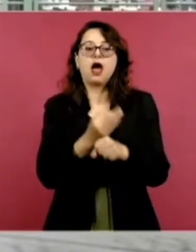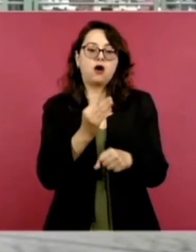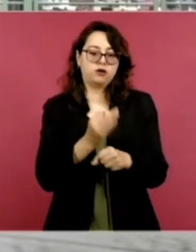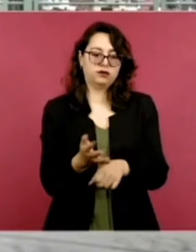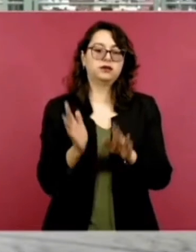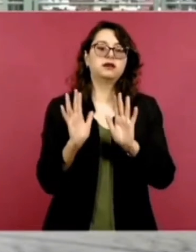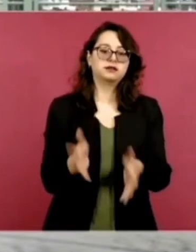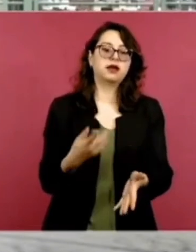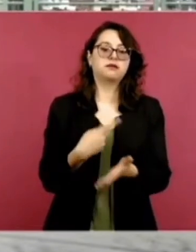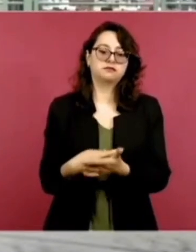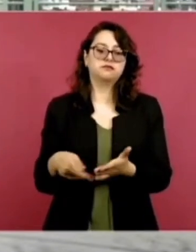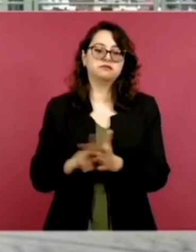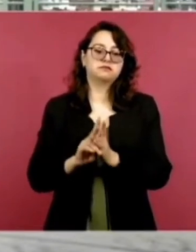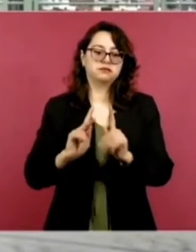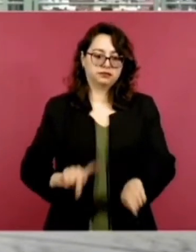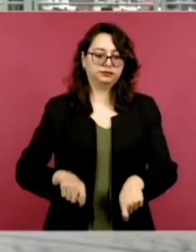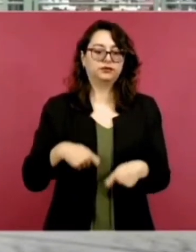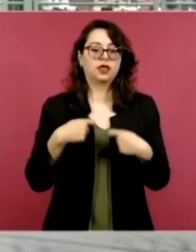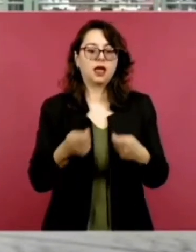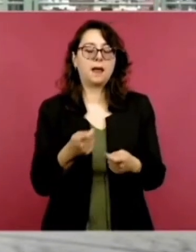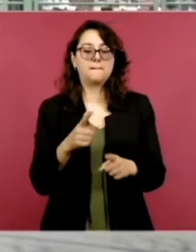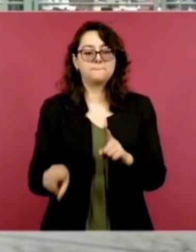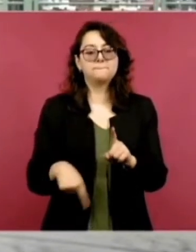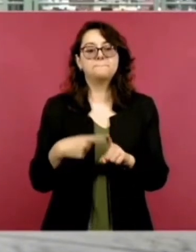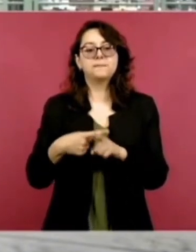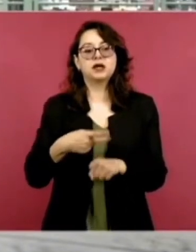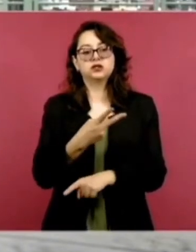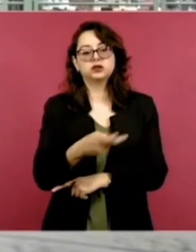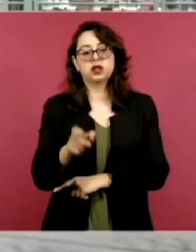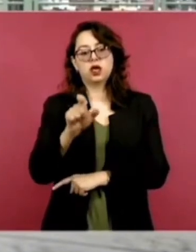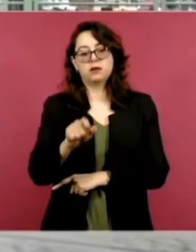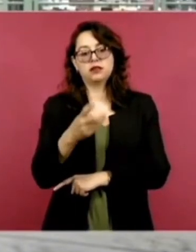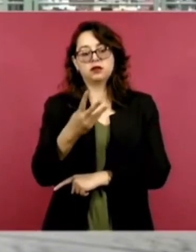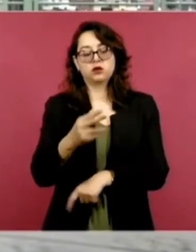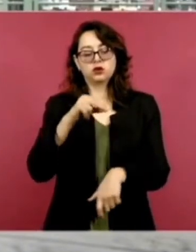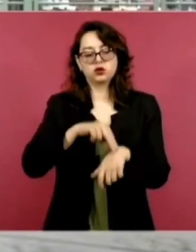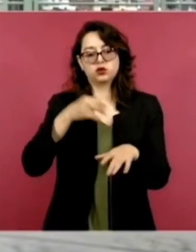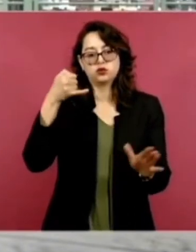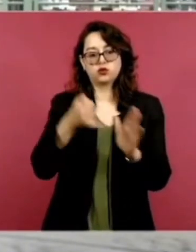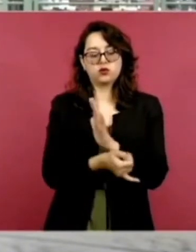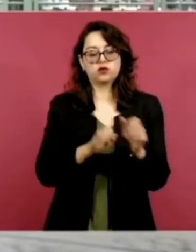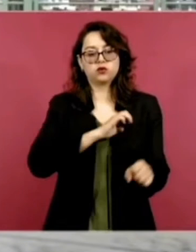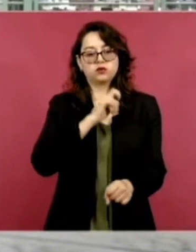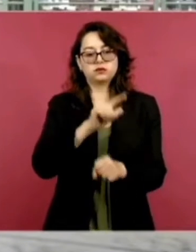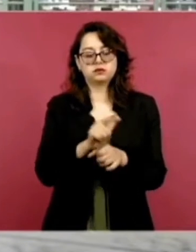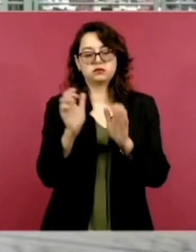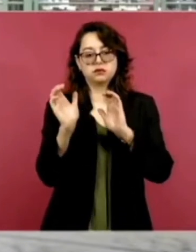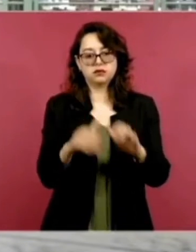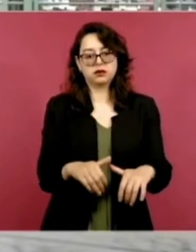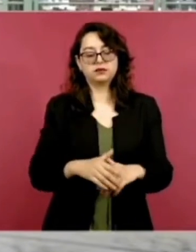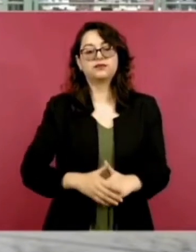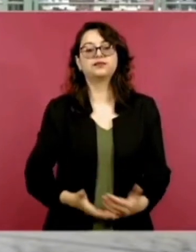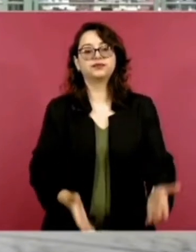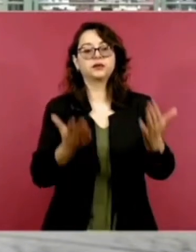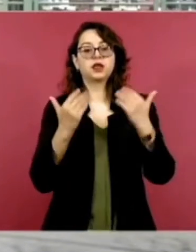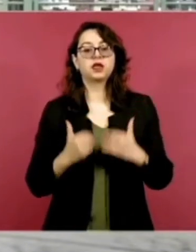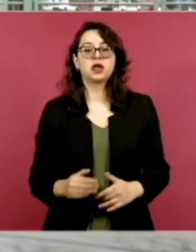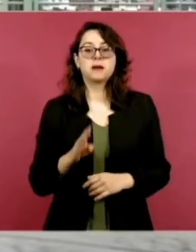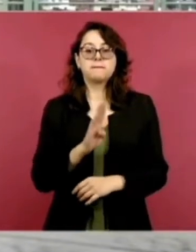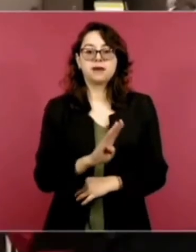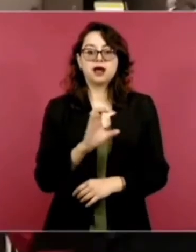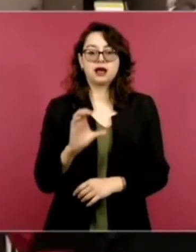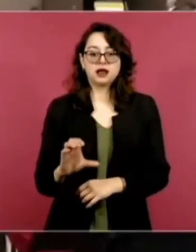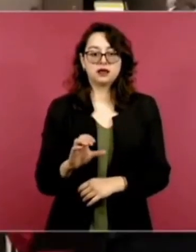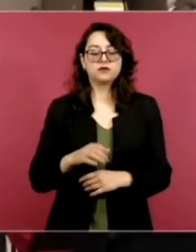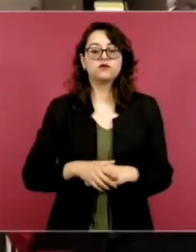de 224 médicos y médicas especialistas contratados para atender en la ciudad. Y Baja California, en donde se han